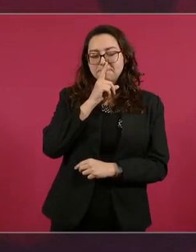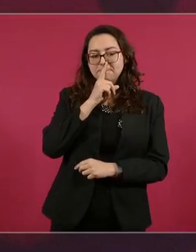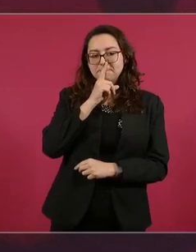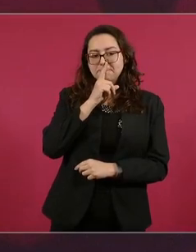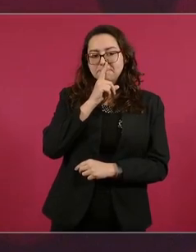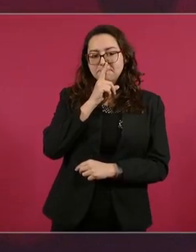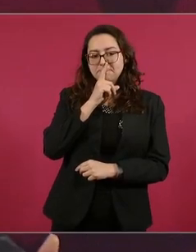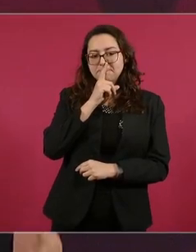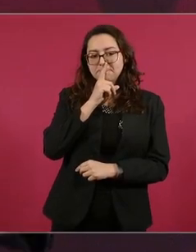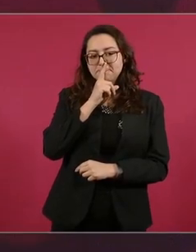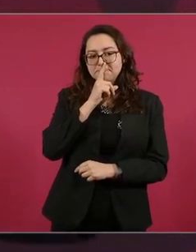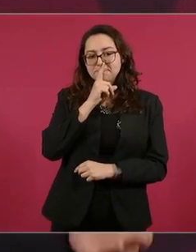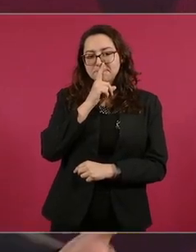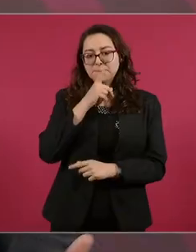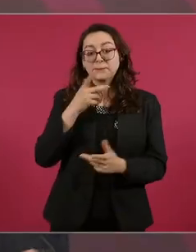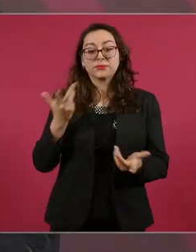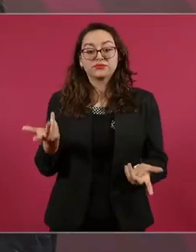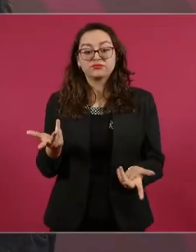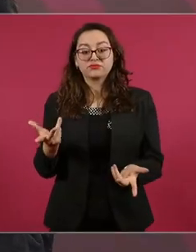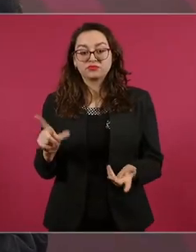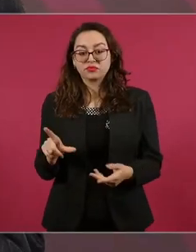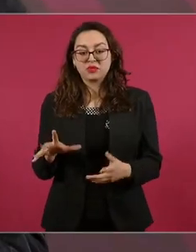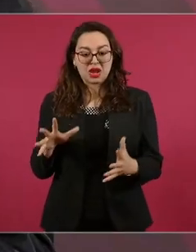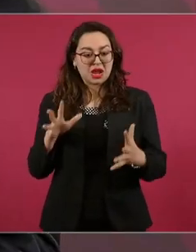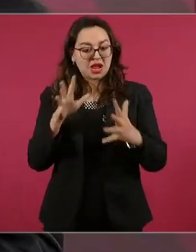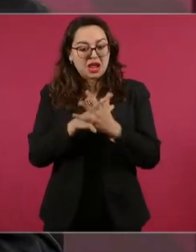ya no son nada más los golpes de Estado.